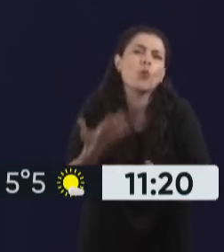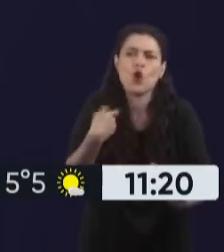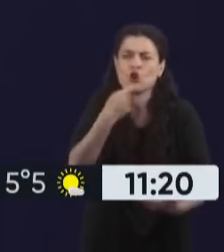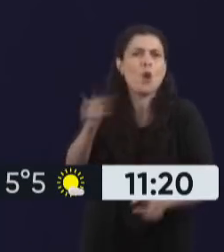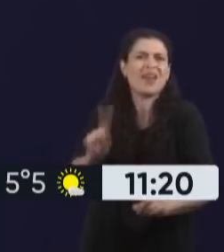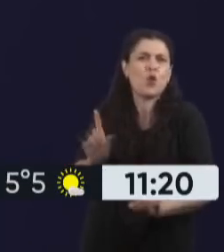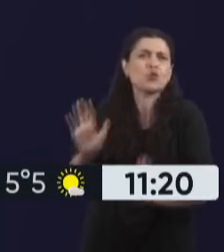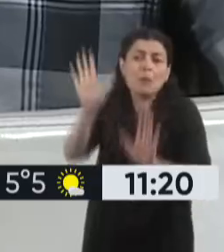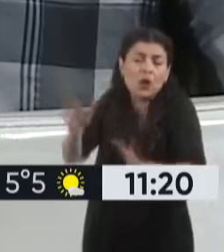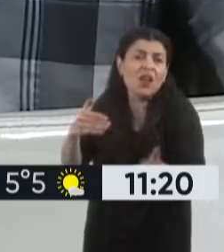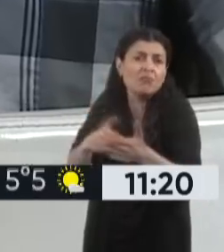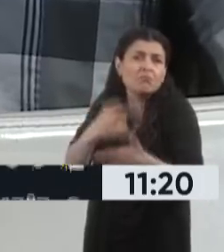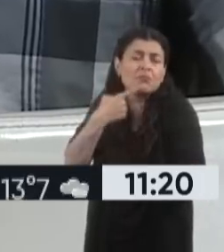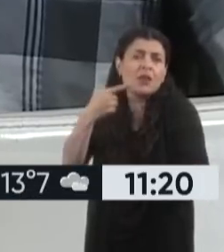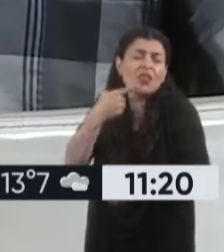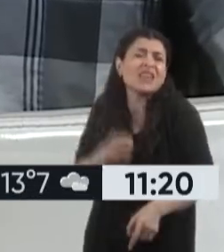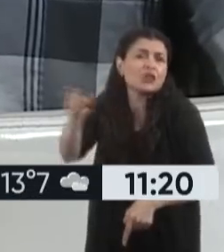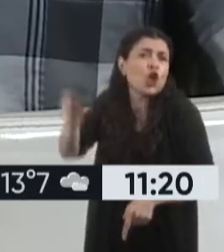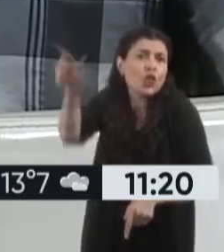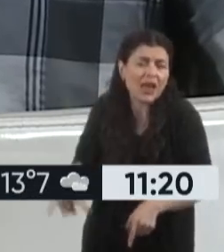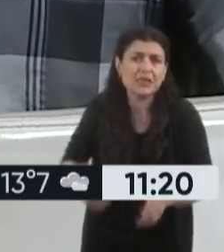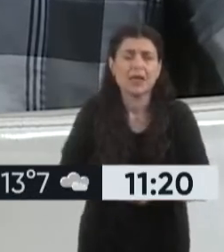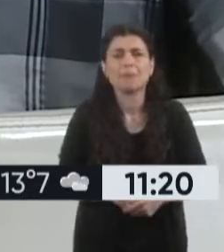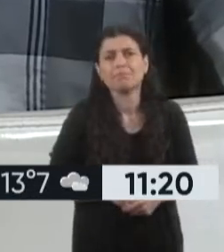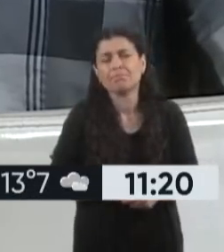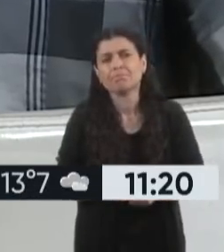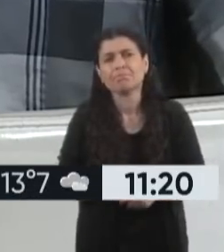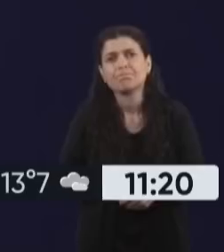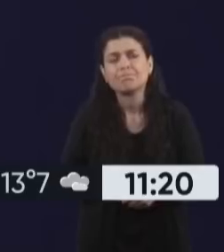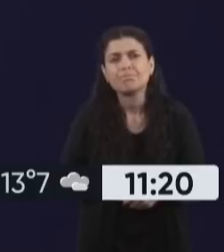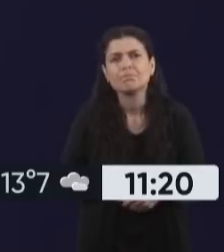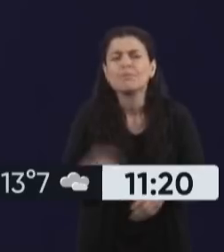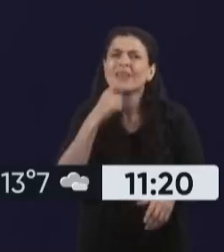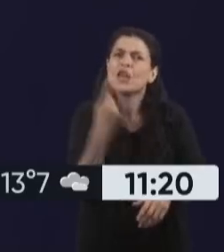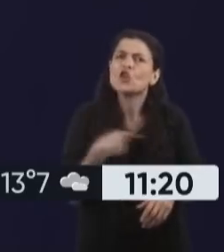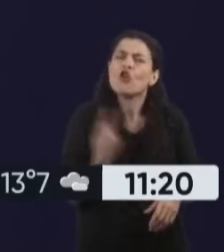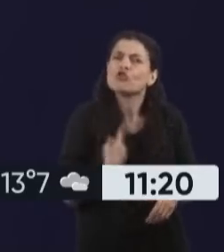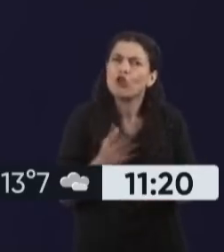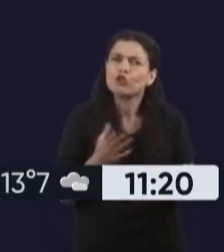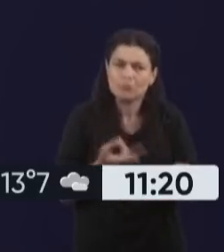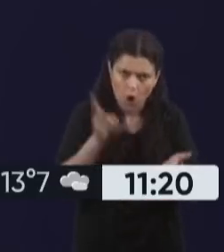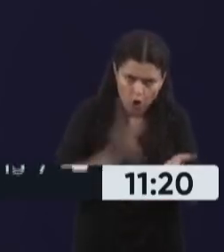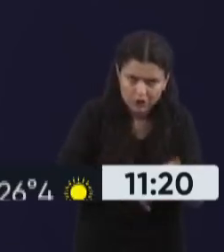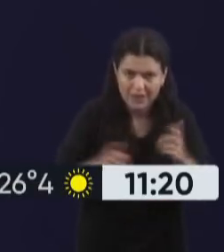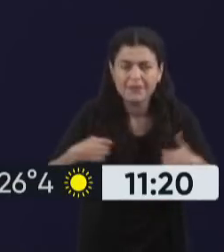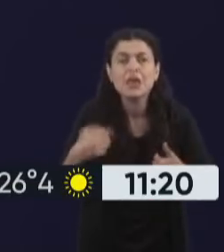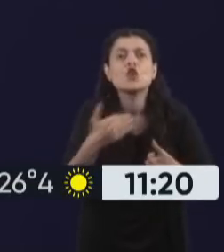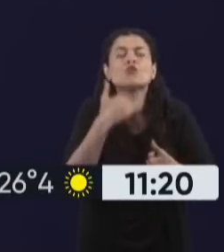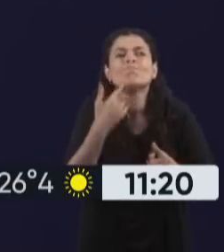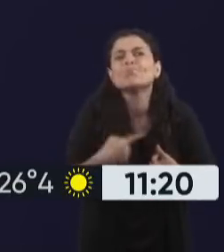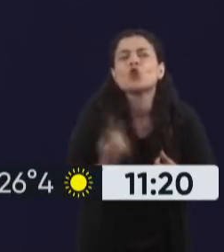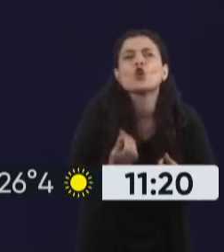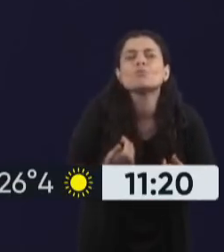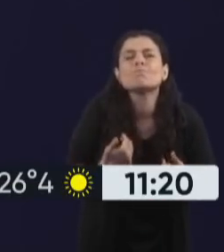el gobierno avala el proyecto, lo respalda, lo impulsa, lo quiere o no. Nosotros estamos te repito, no sabemos cuál va a